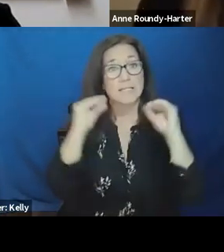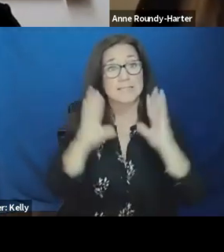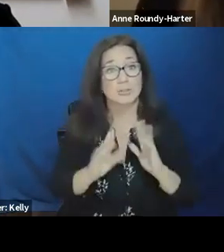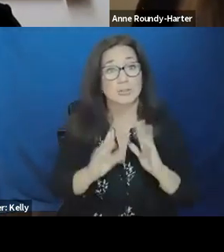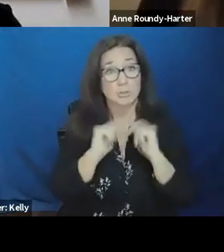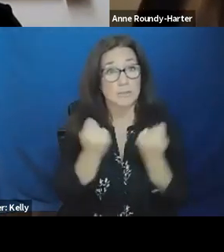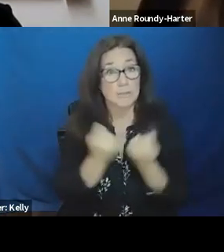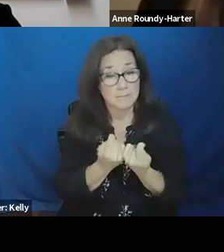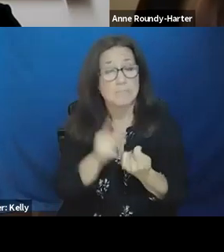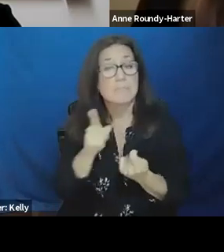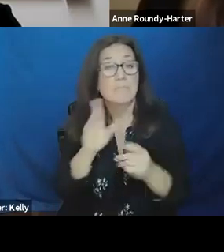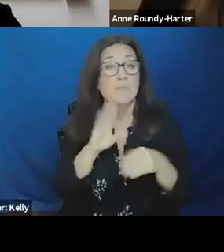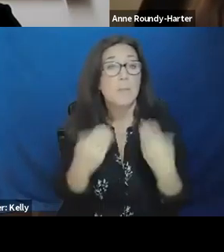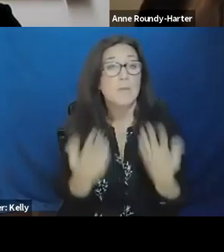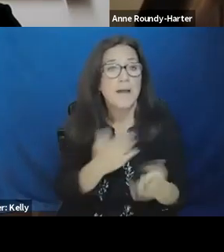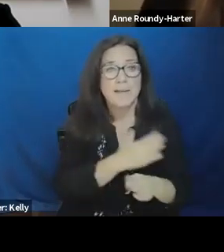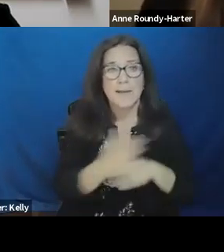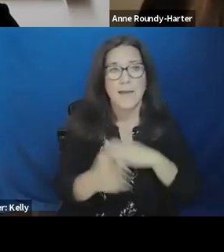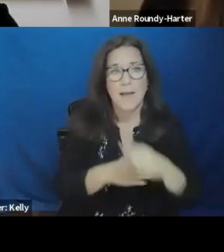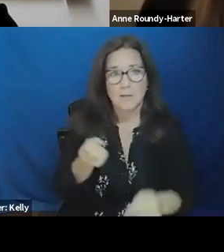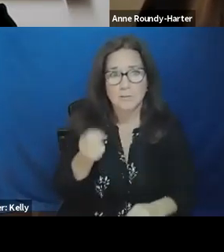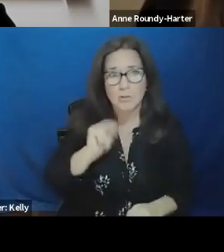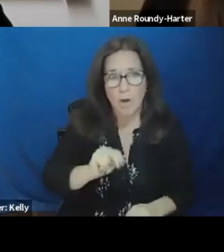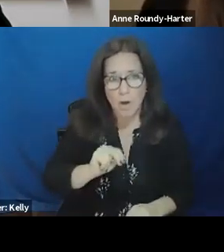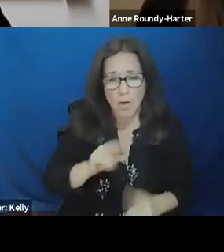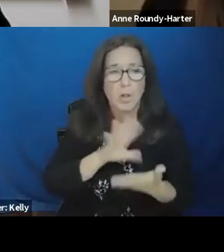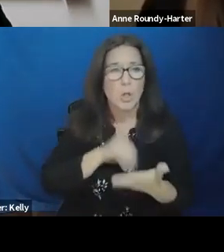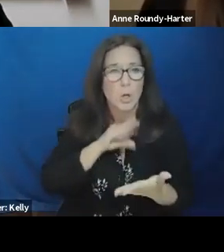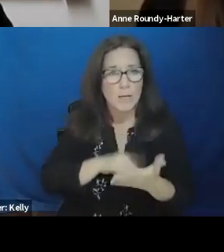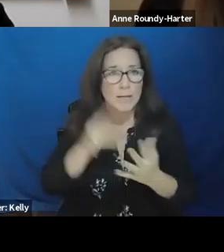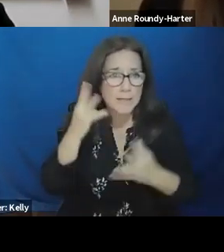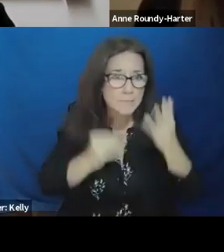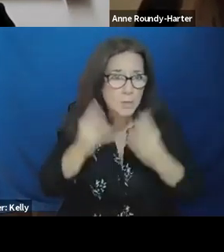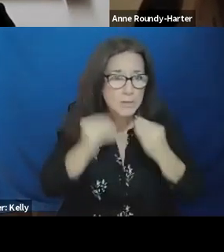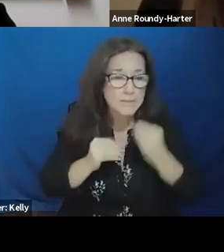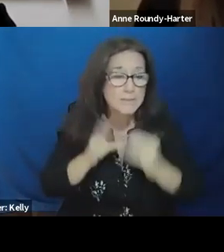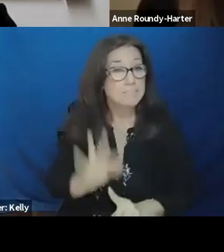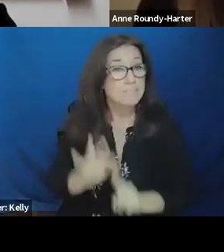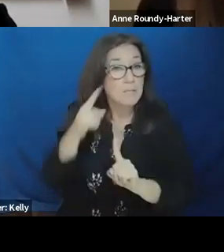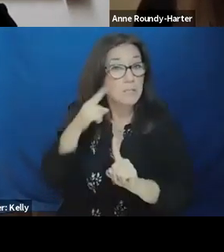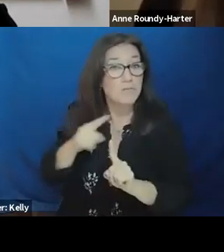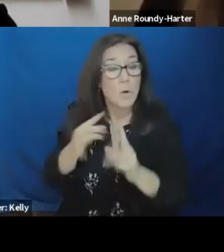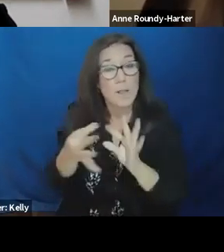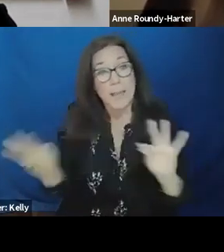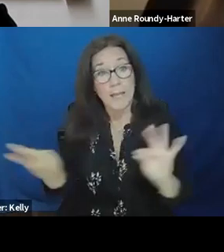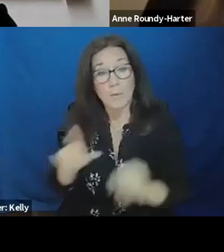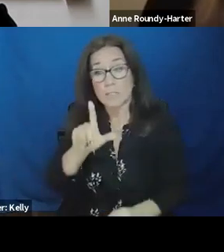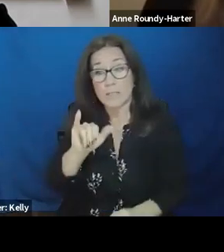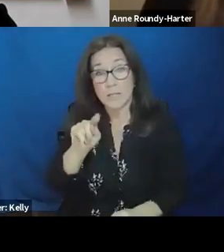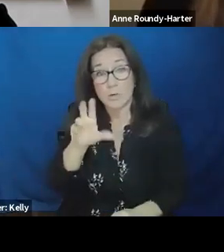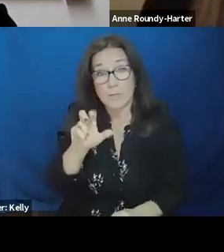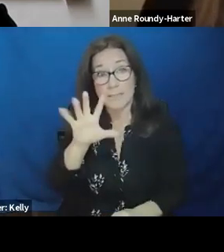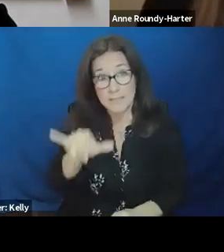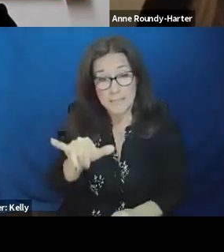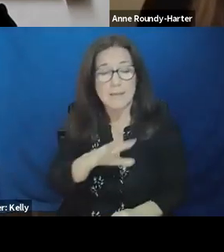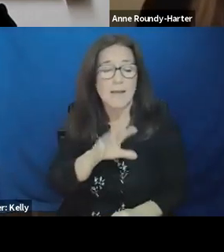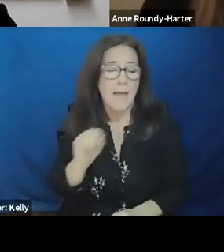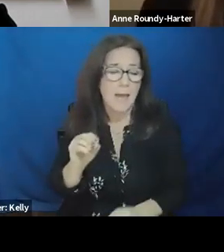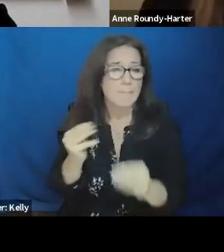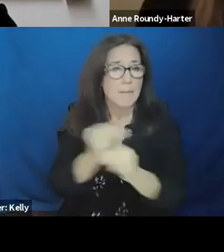experiencia de aprendizaje práctico que atienden a los estándares especialmente para la lectoescritura y matemáticas y junto con